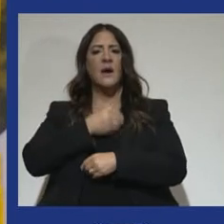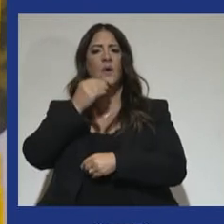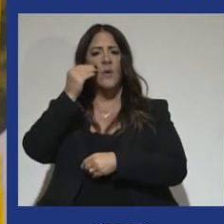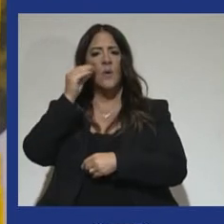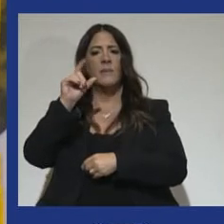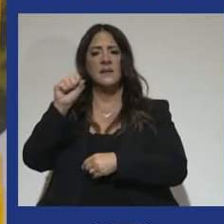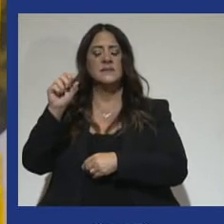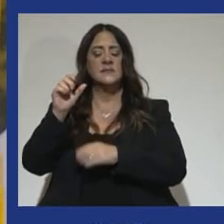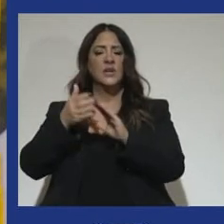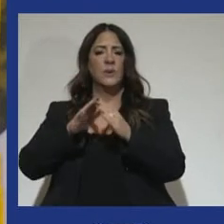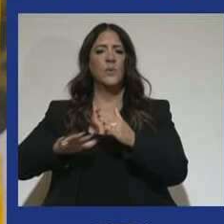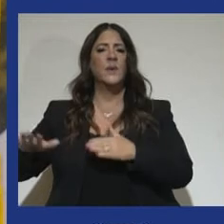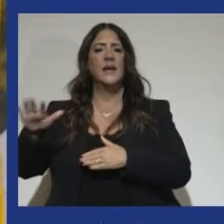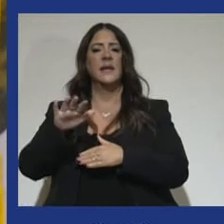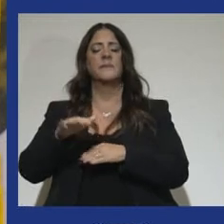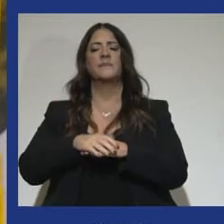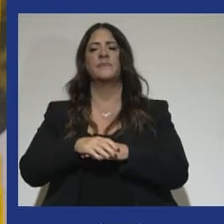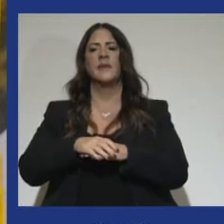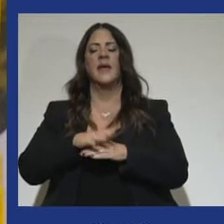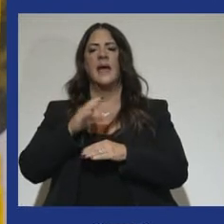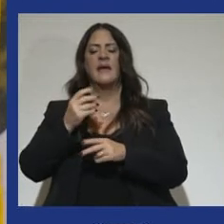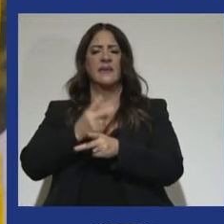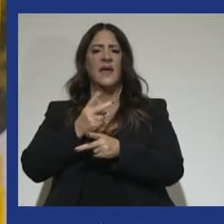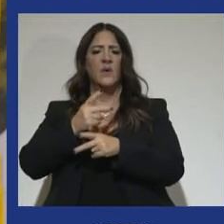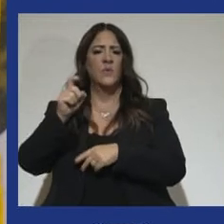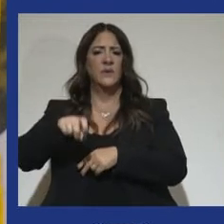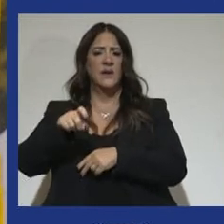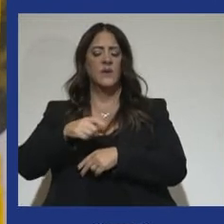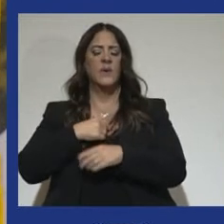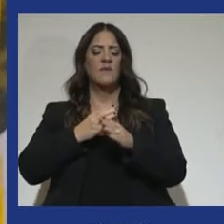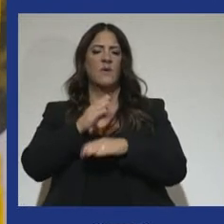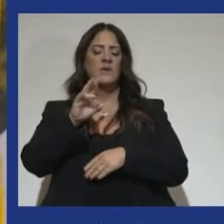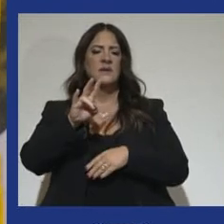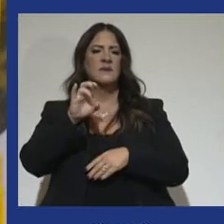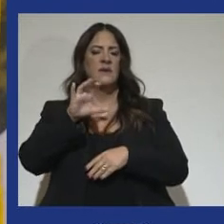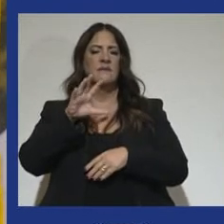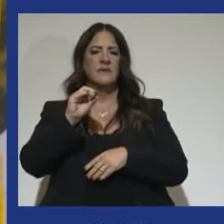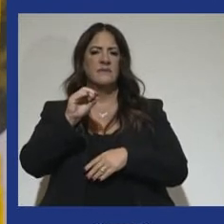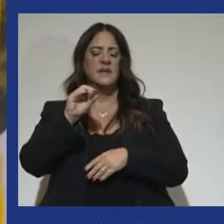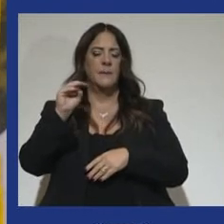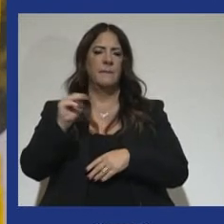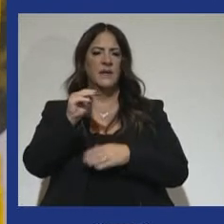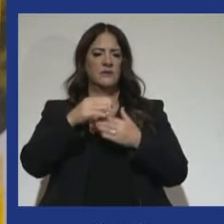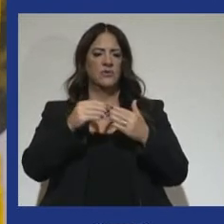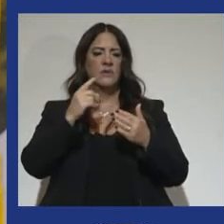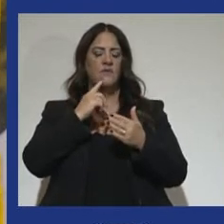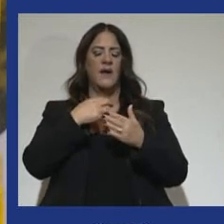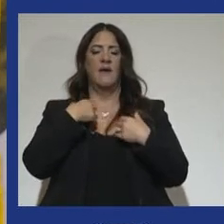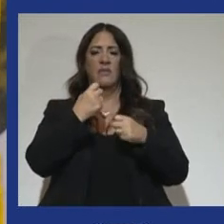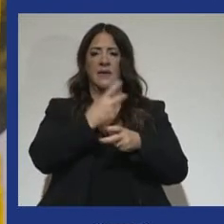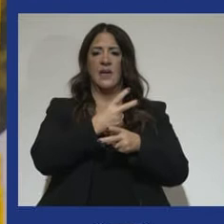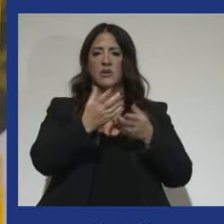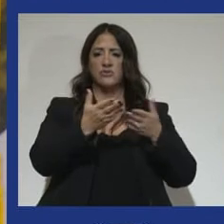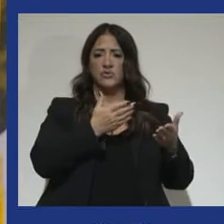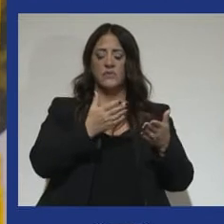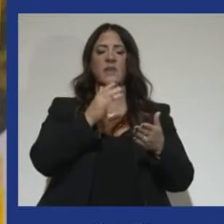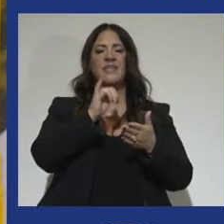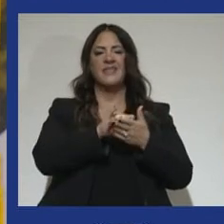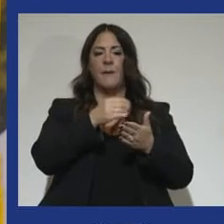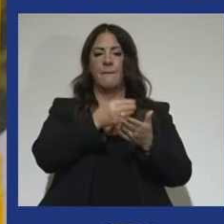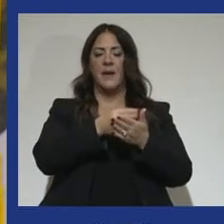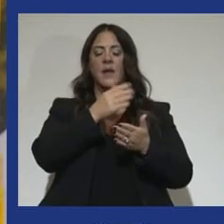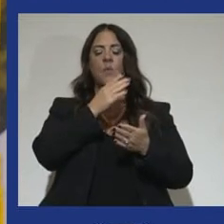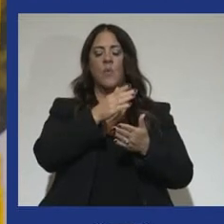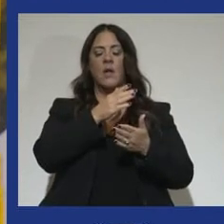población de personas sin hogar y que necesitan atención continua es tenemos 750 millones para servicios de salubridad